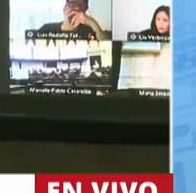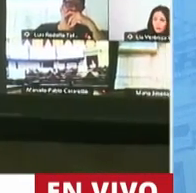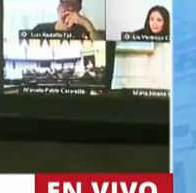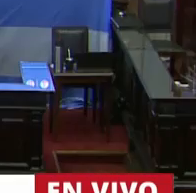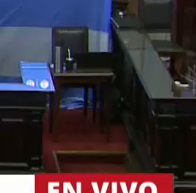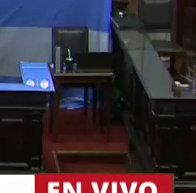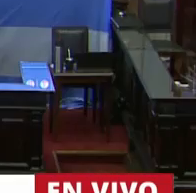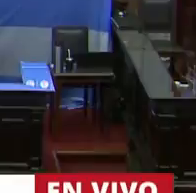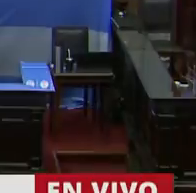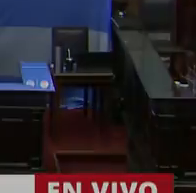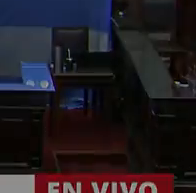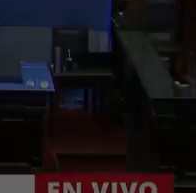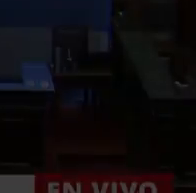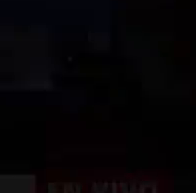Gracias, diputado.